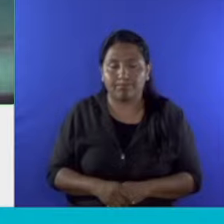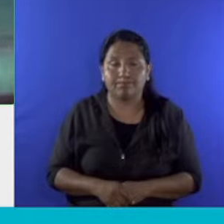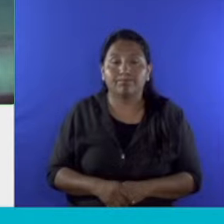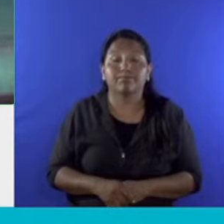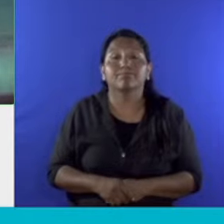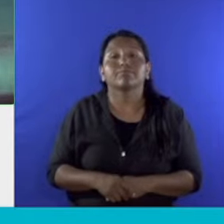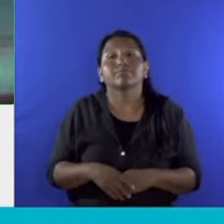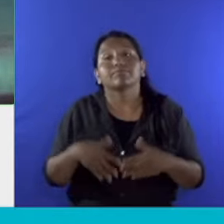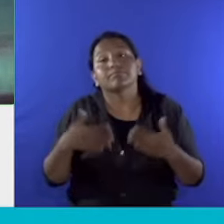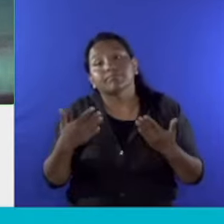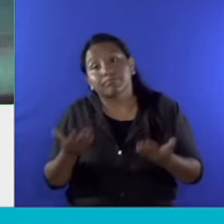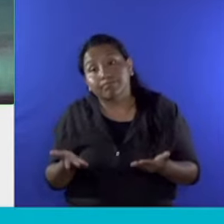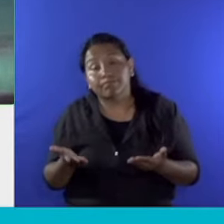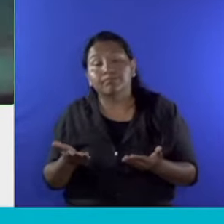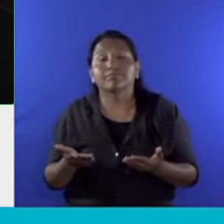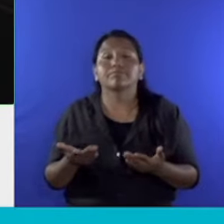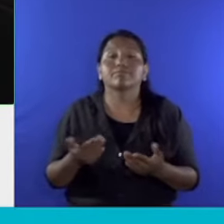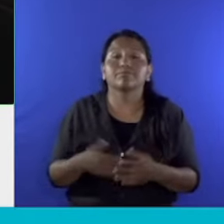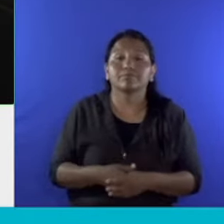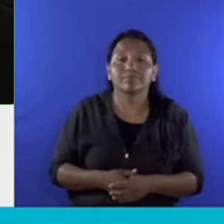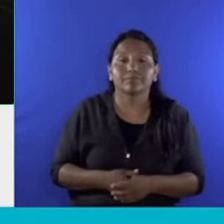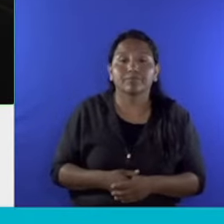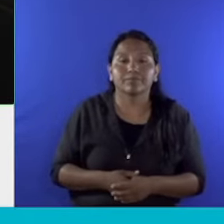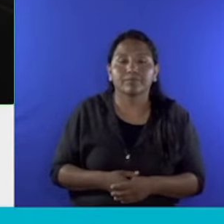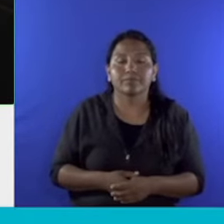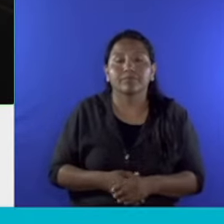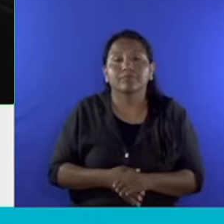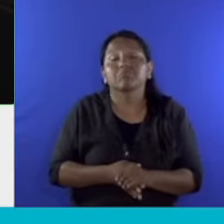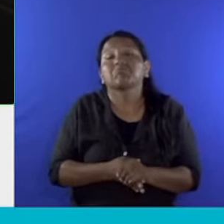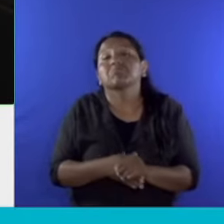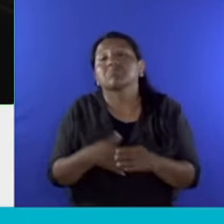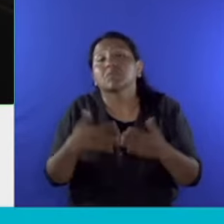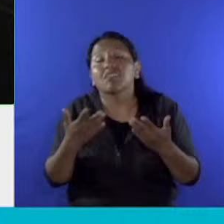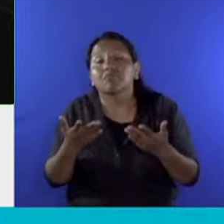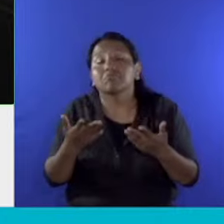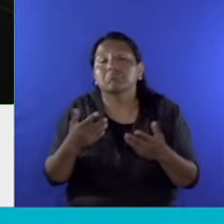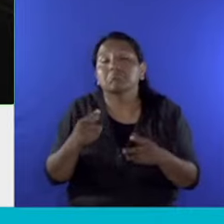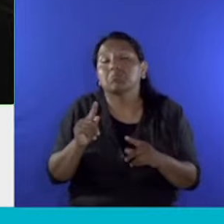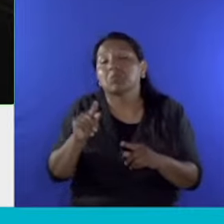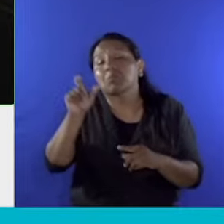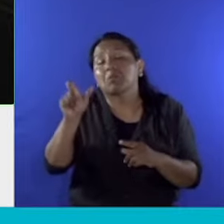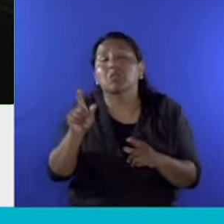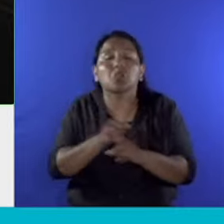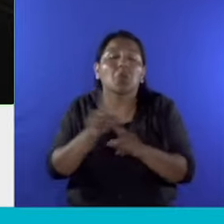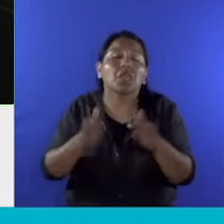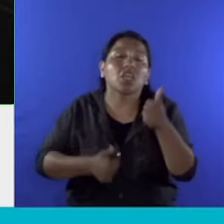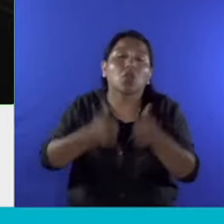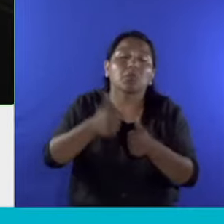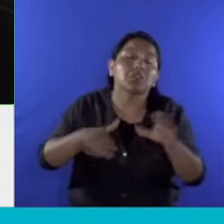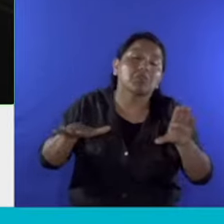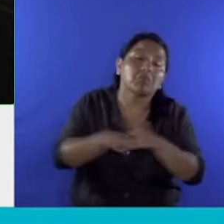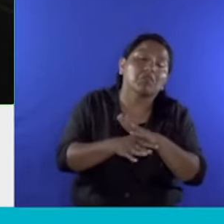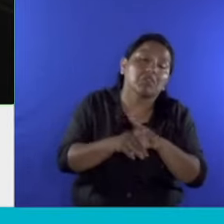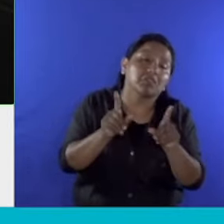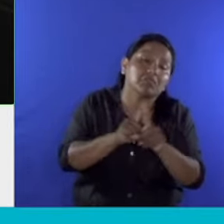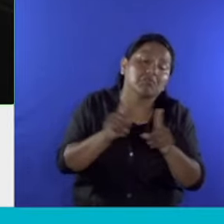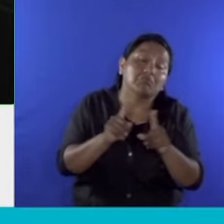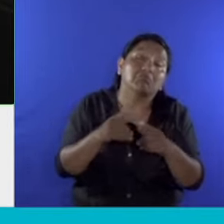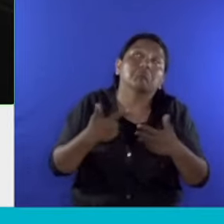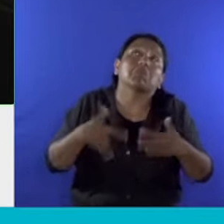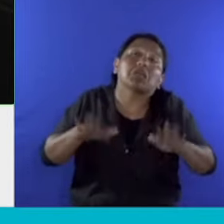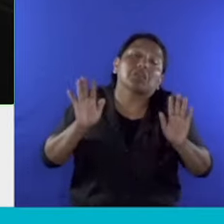Pero alguien podría decir, bueno, pero no es de competencia perfecta,